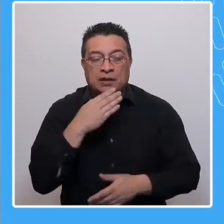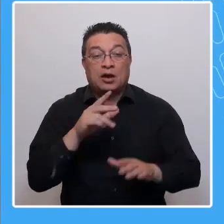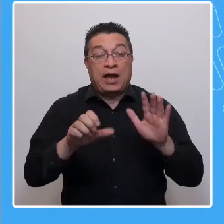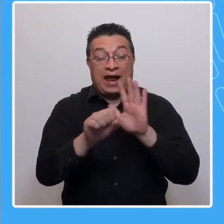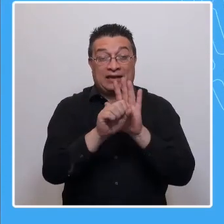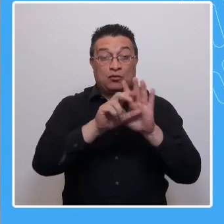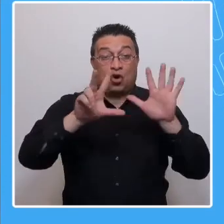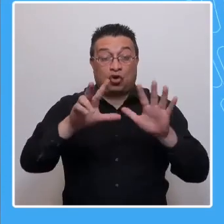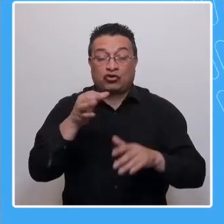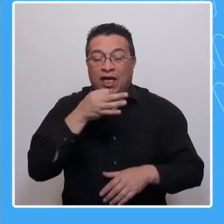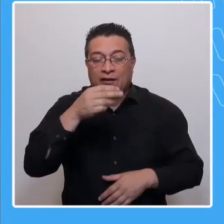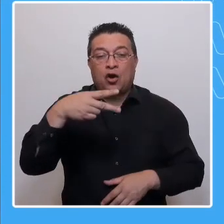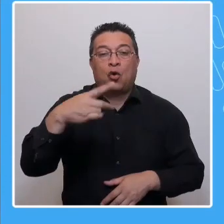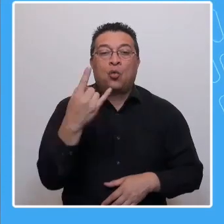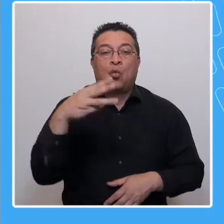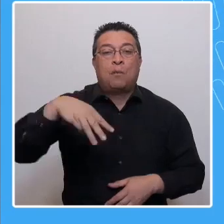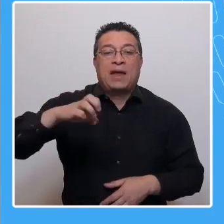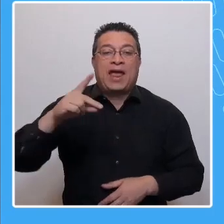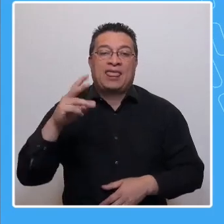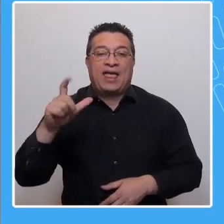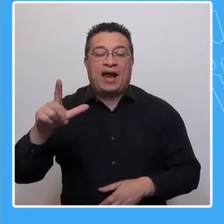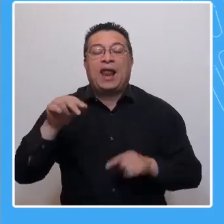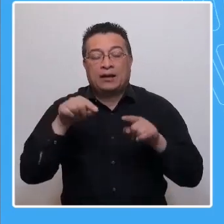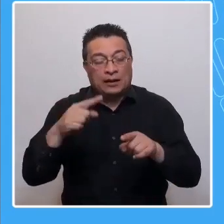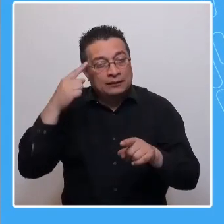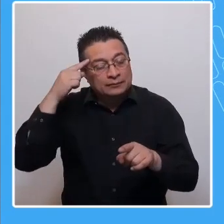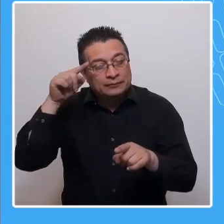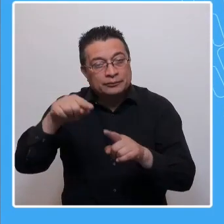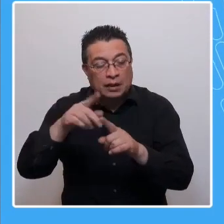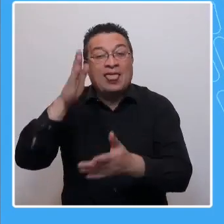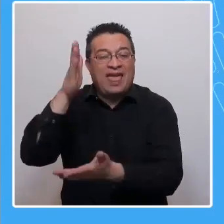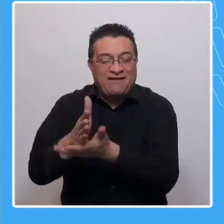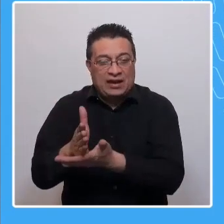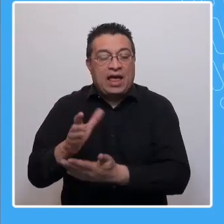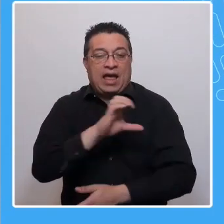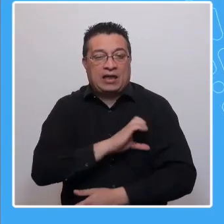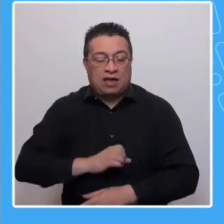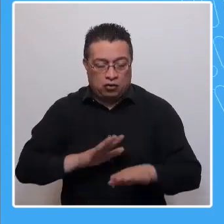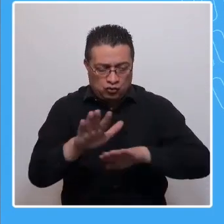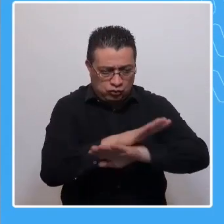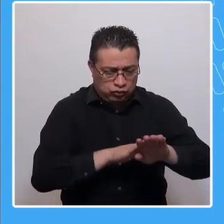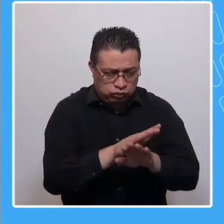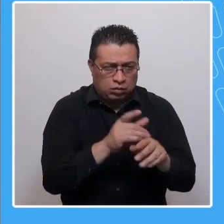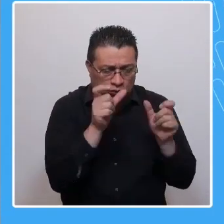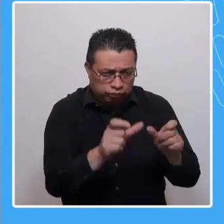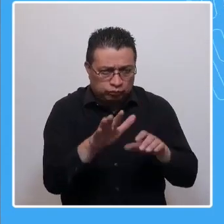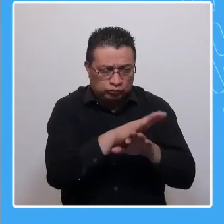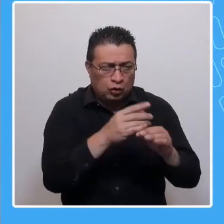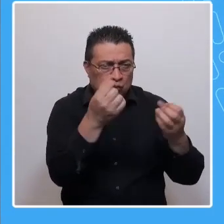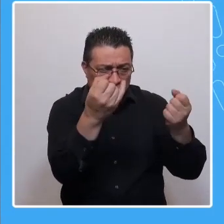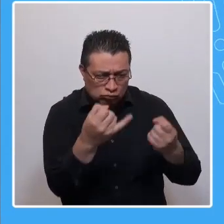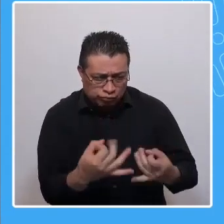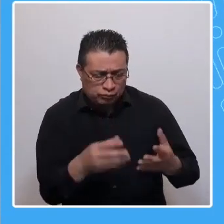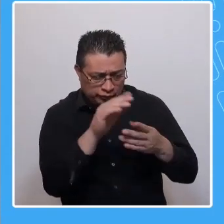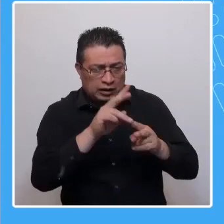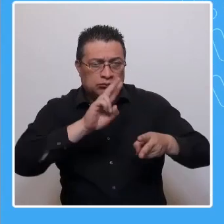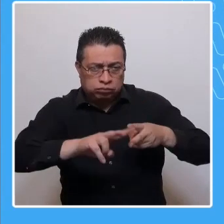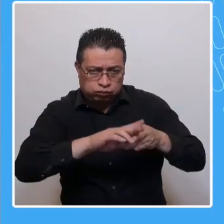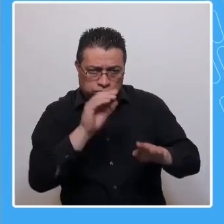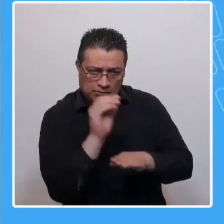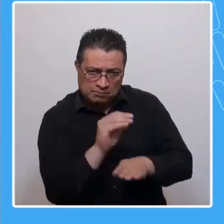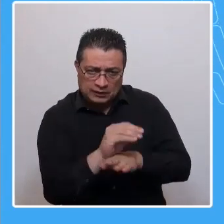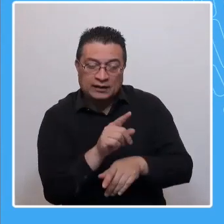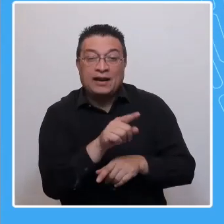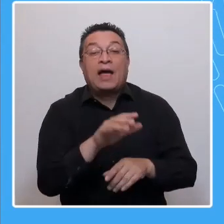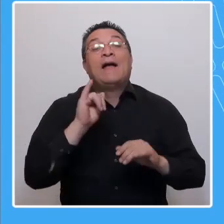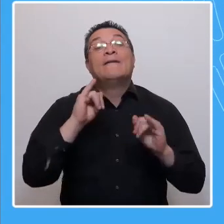habla de los humedales, entendiendo el deber del Estado de custodiarlos, preservarlos, conservarlos, catastrarlos y restaurarlos, y así también